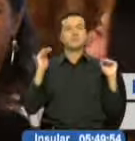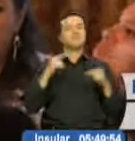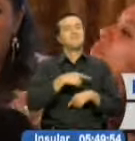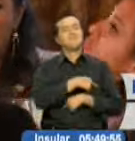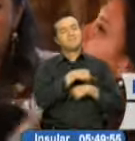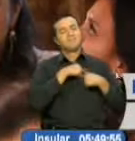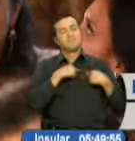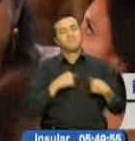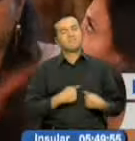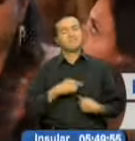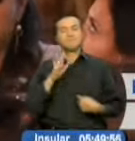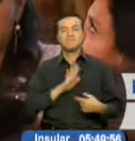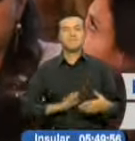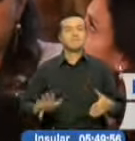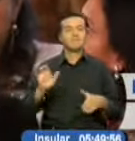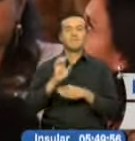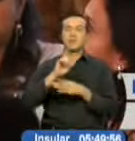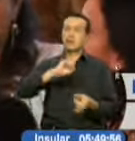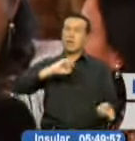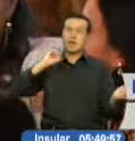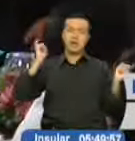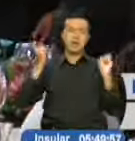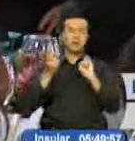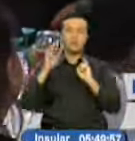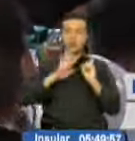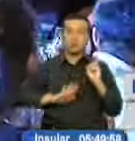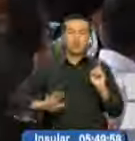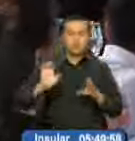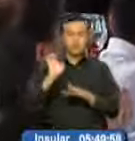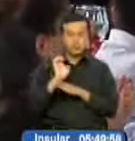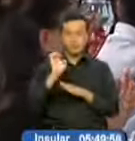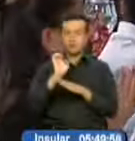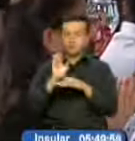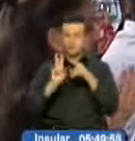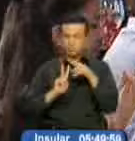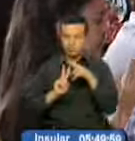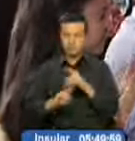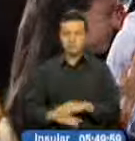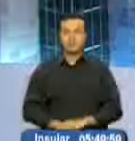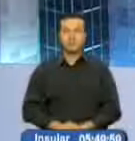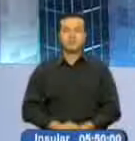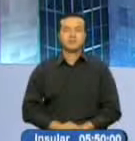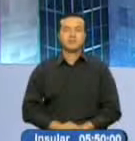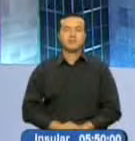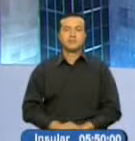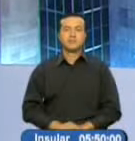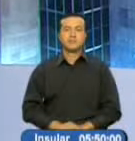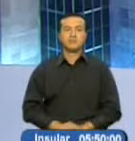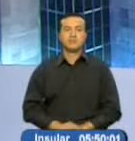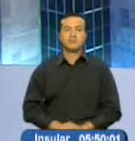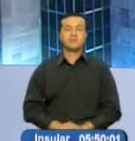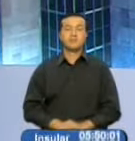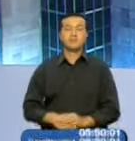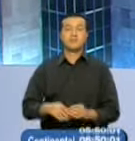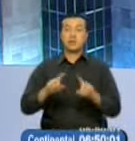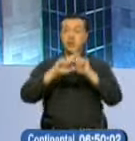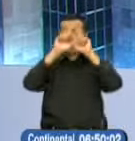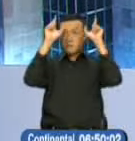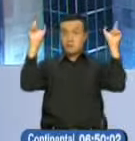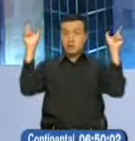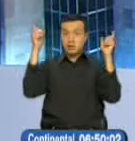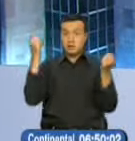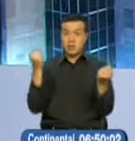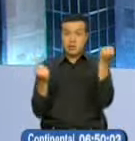y en el país, cambiando estructuralmente la patria. Alexis Moncayo, Ecuador TV. El sector automotriz tiene expectativas